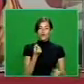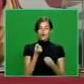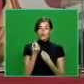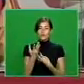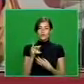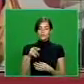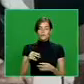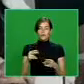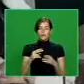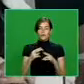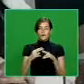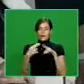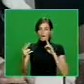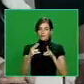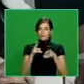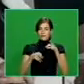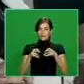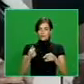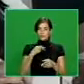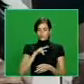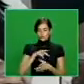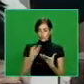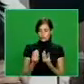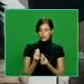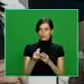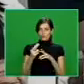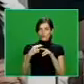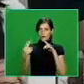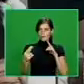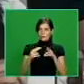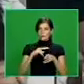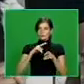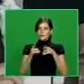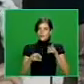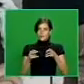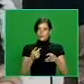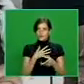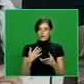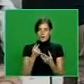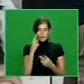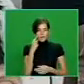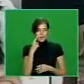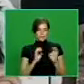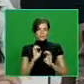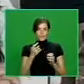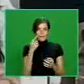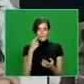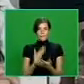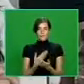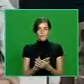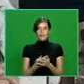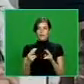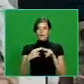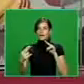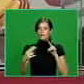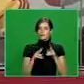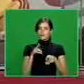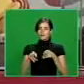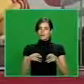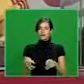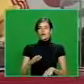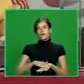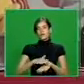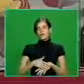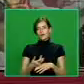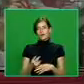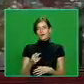cabl tren porque vinimos en el cetren yo quise venir aquí inspeccionar personalmente el cable tren porque el